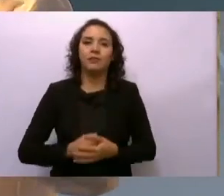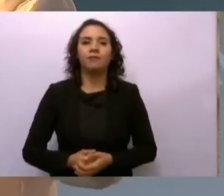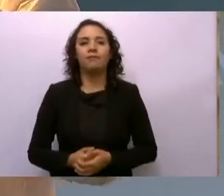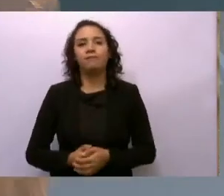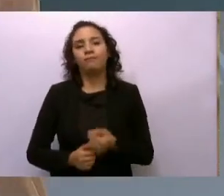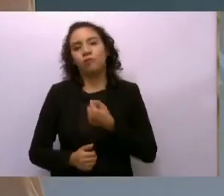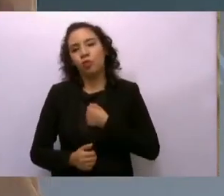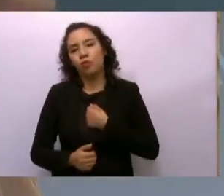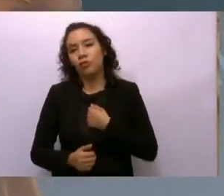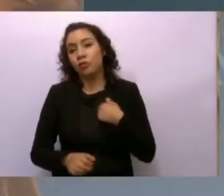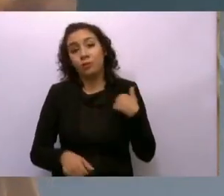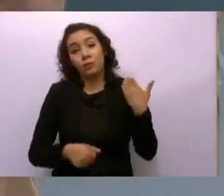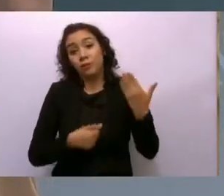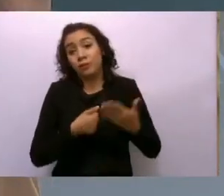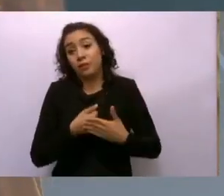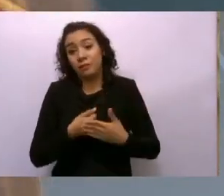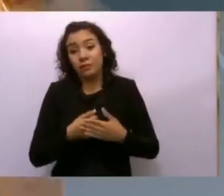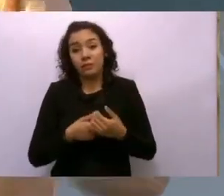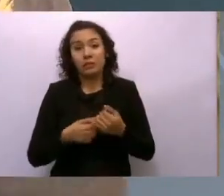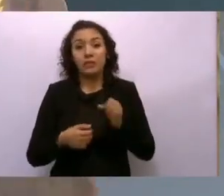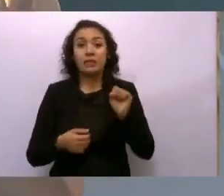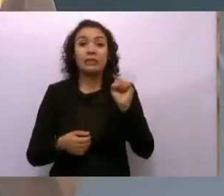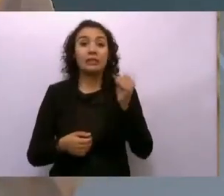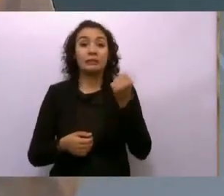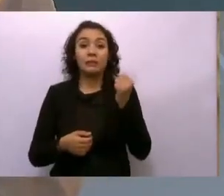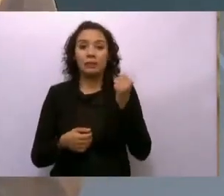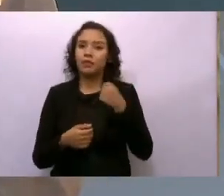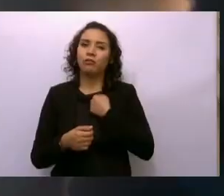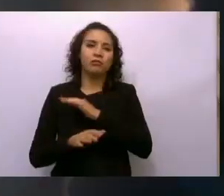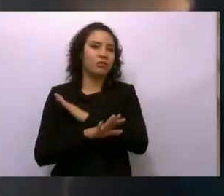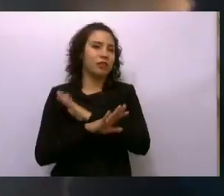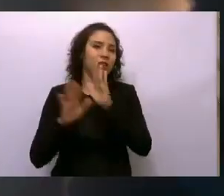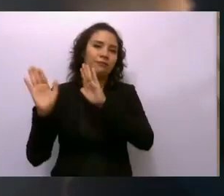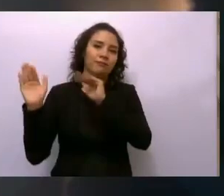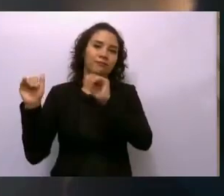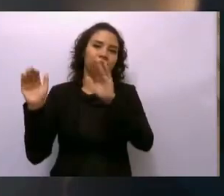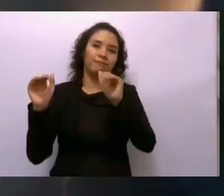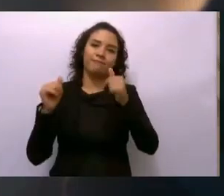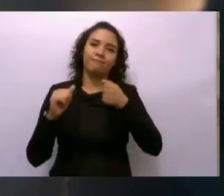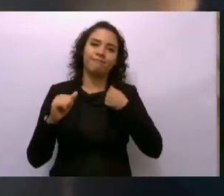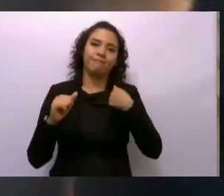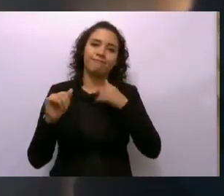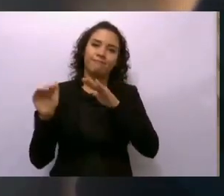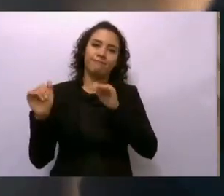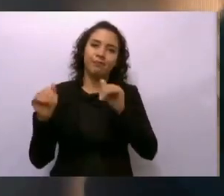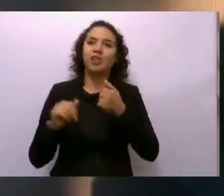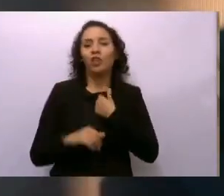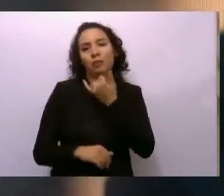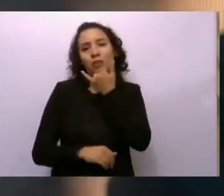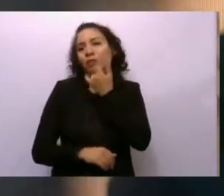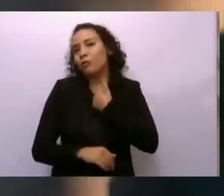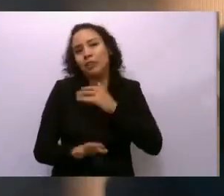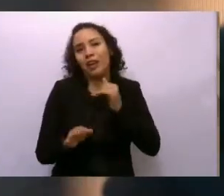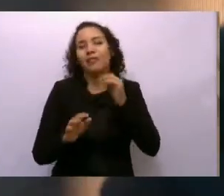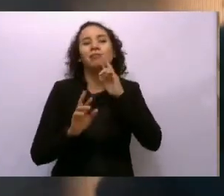Yo termino en septiembre del año próximo. Y no, sí, es que yo